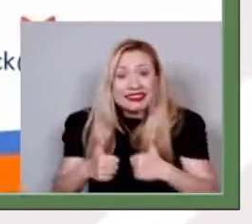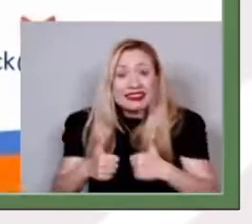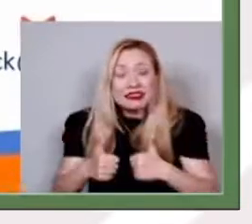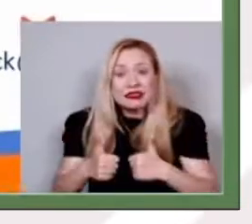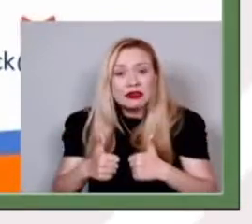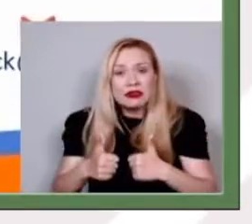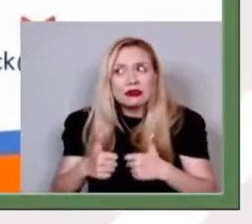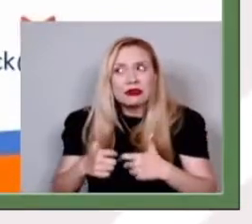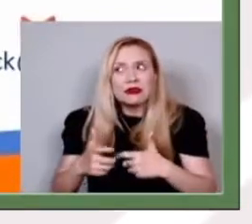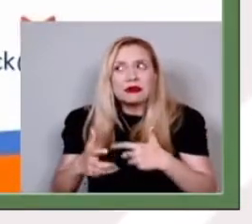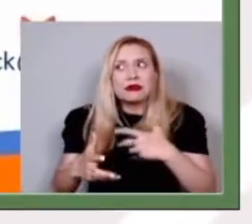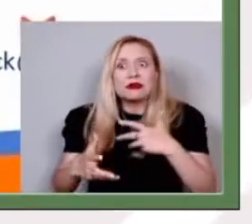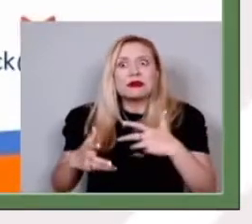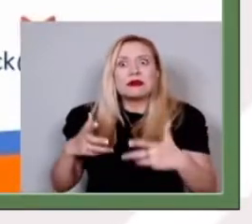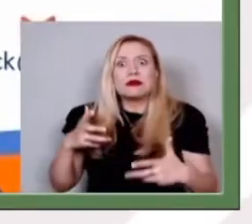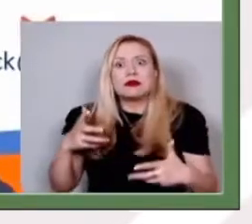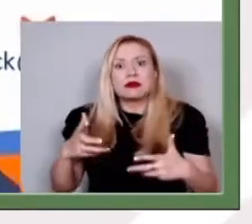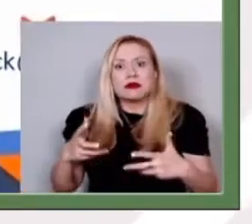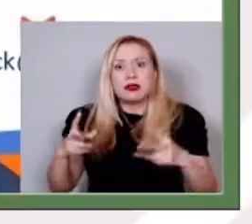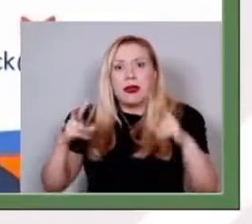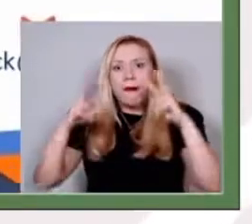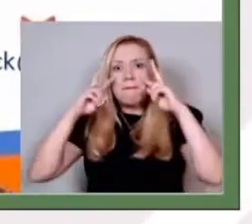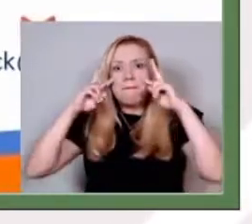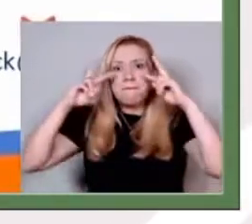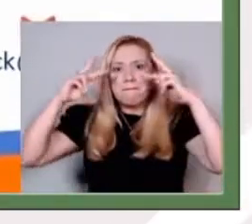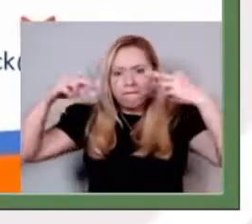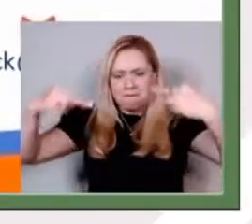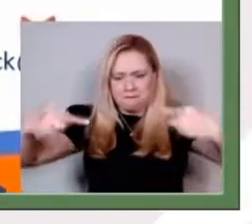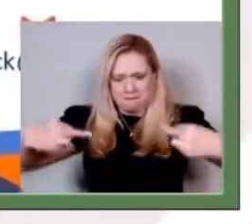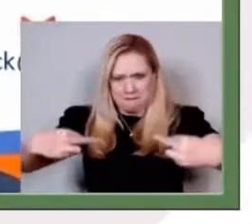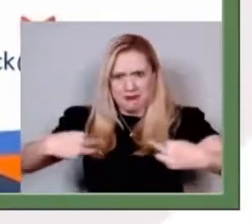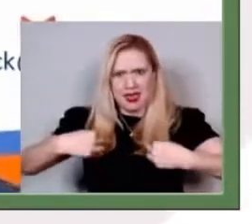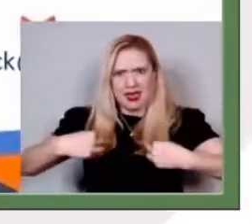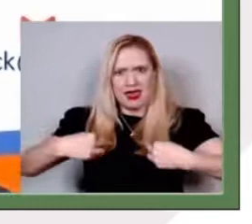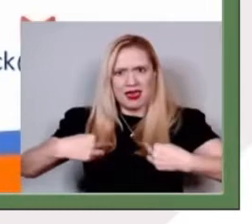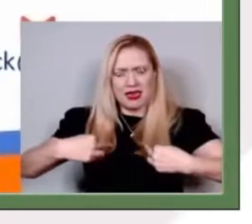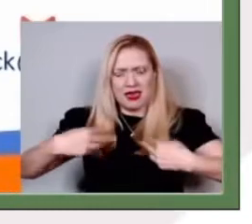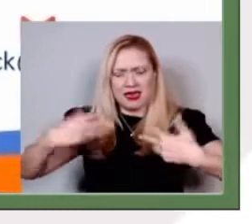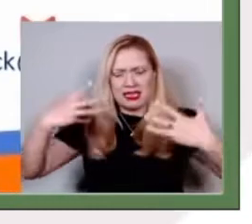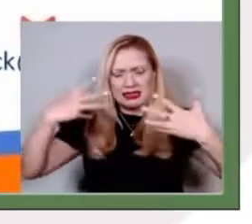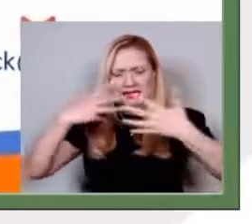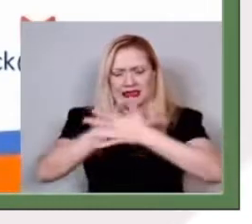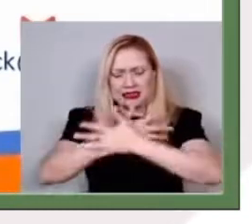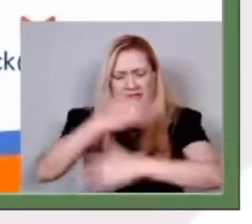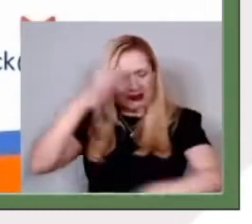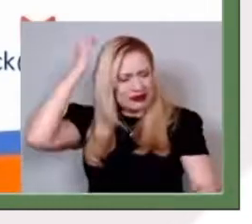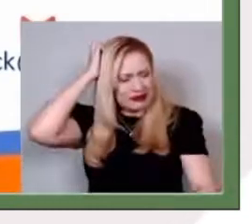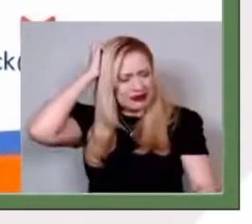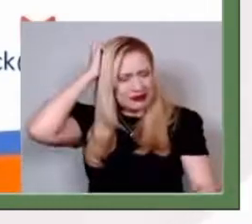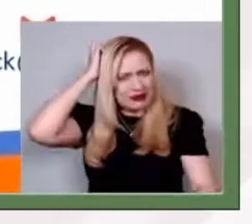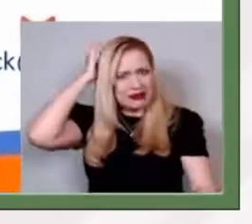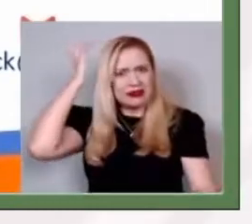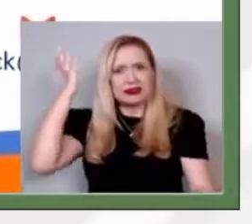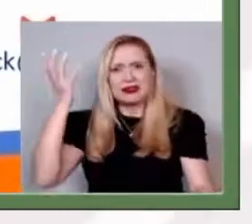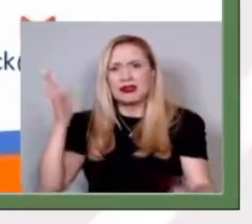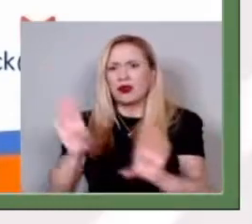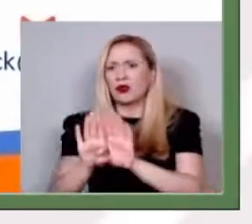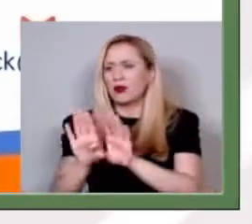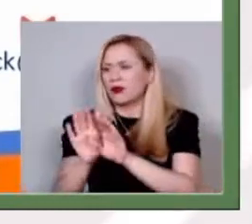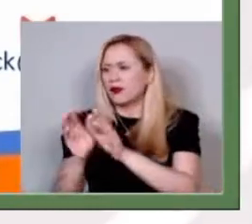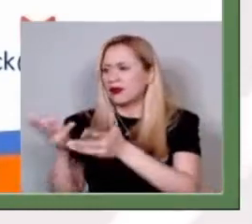vernos hacia adentro de nosotros mismos y ver cuál es la interacción que tenemos para con los demás.